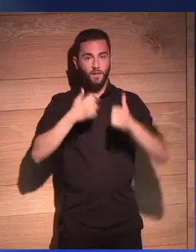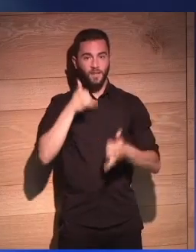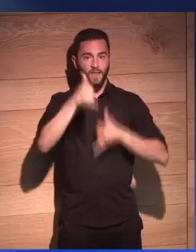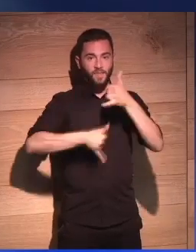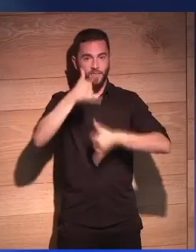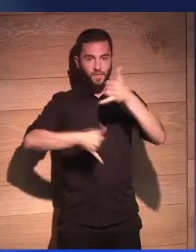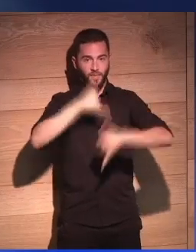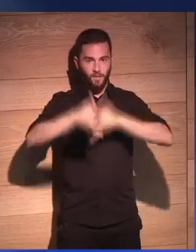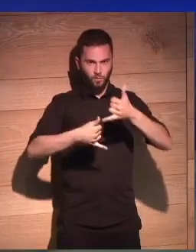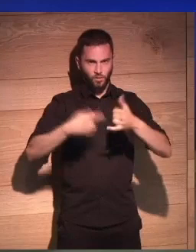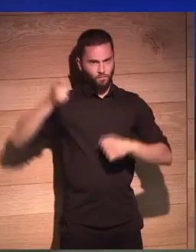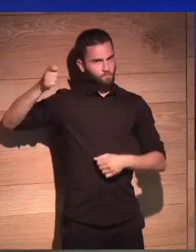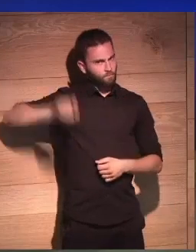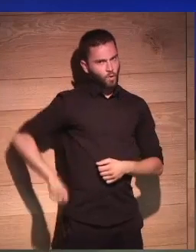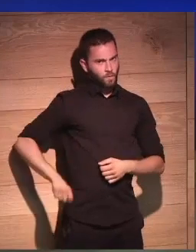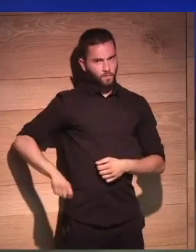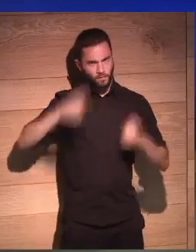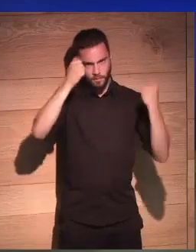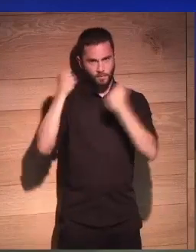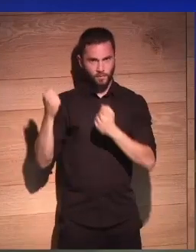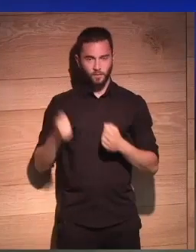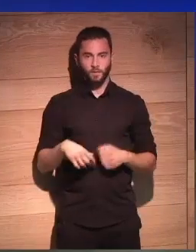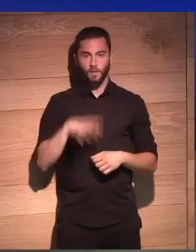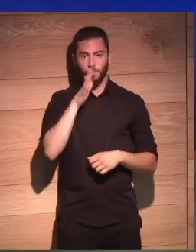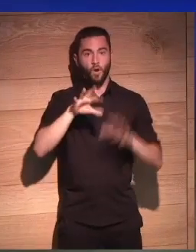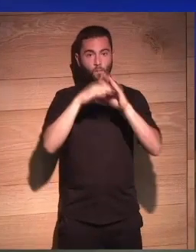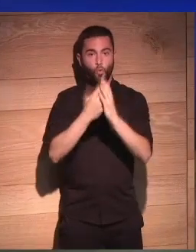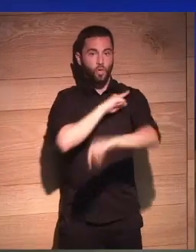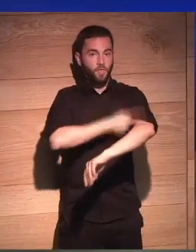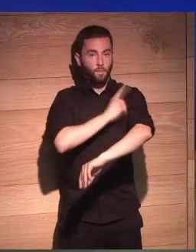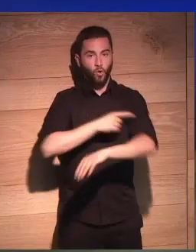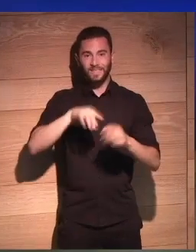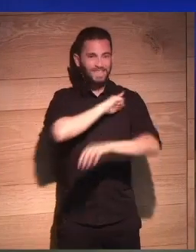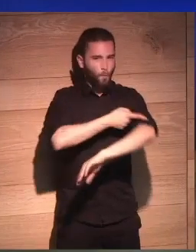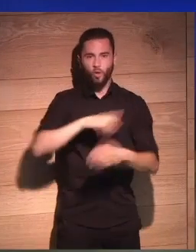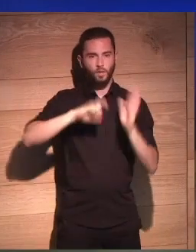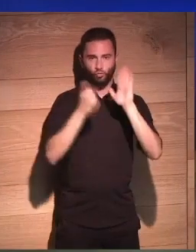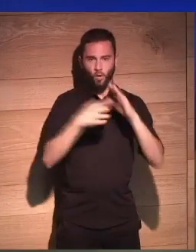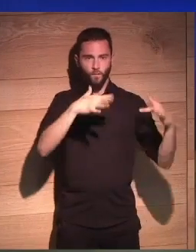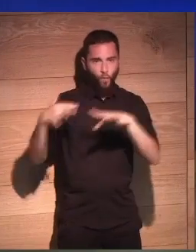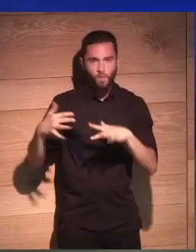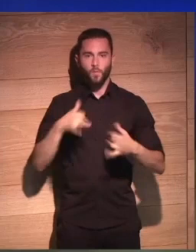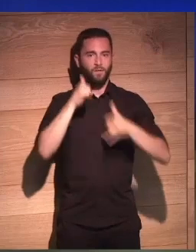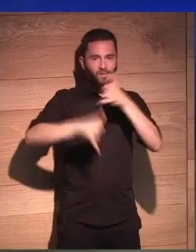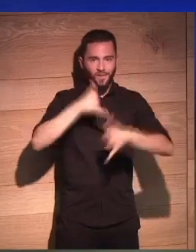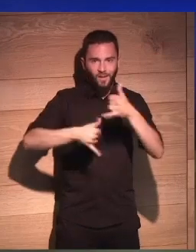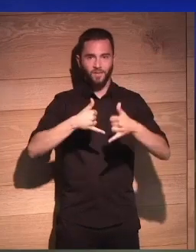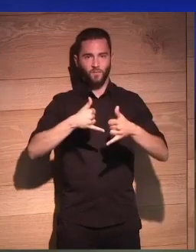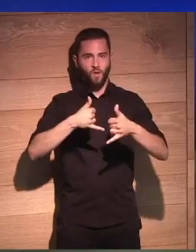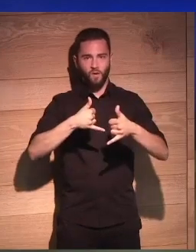de Masters, porque ahí en el mundo de los deportes, en todos los deportes, desde el fútbol pasando por el ciclismo, el